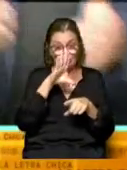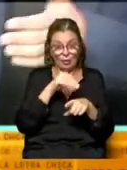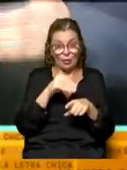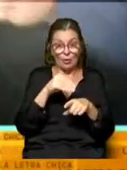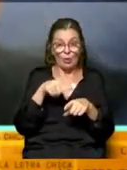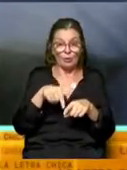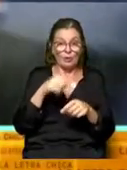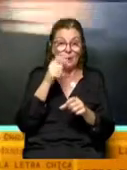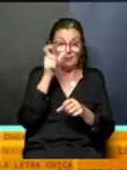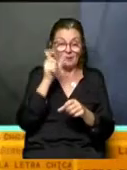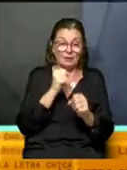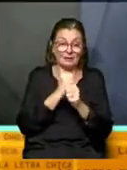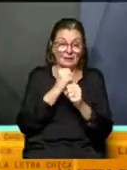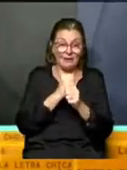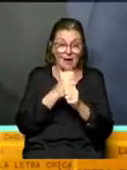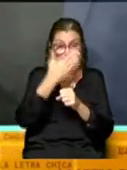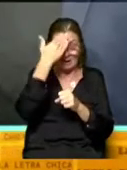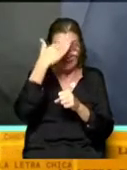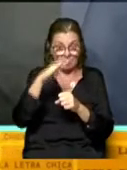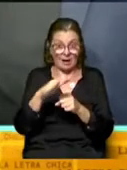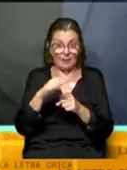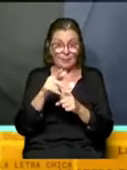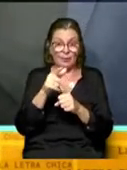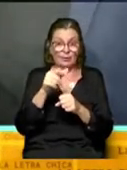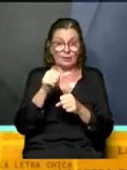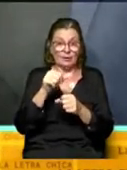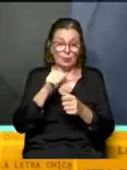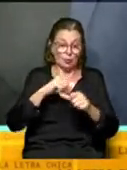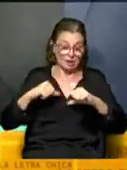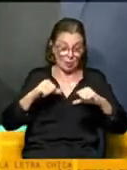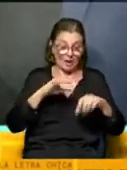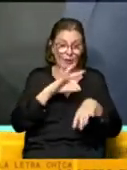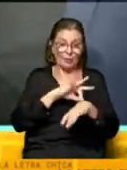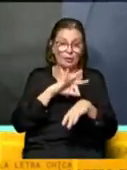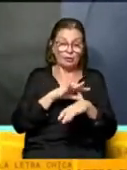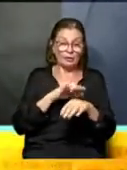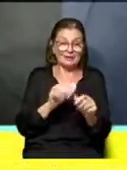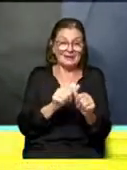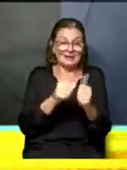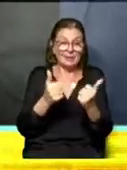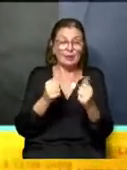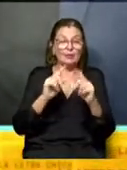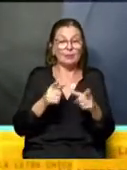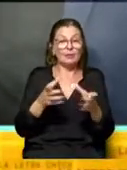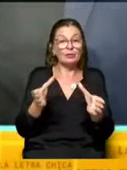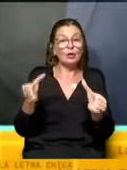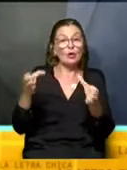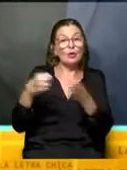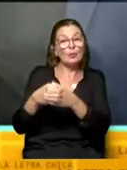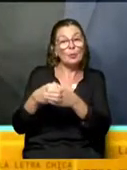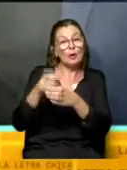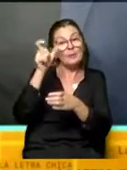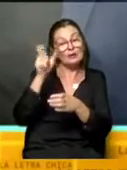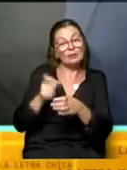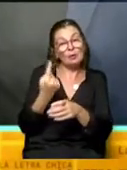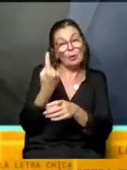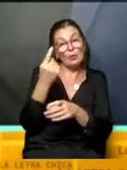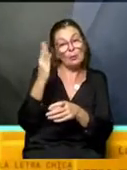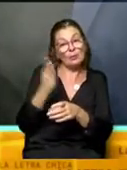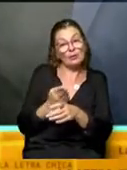y un cirujano en esas gradientes seguramente, pero que están separados igual de otro grupo de población, que es el